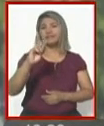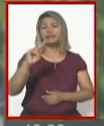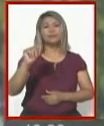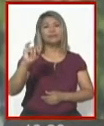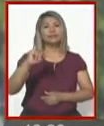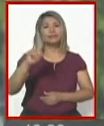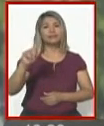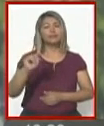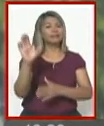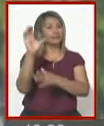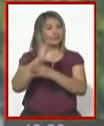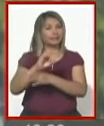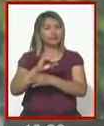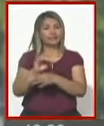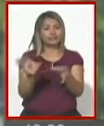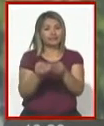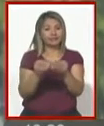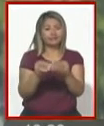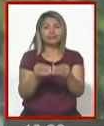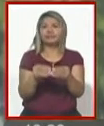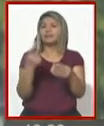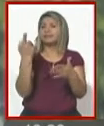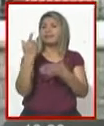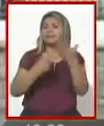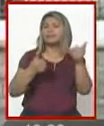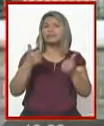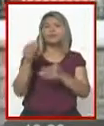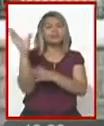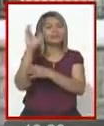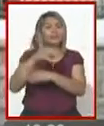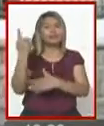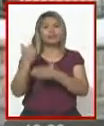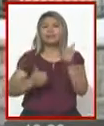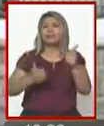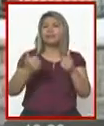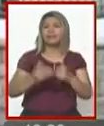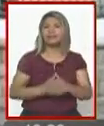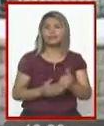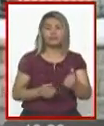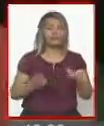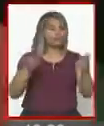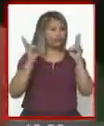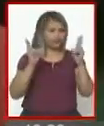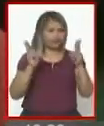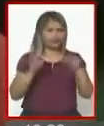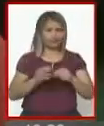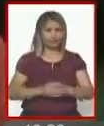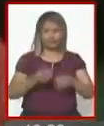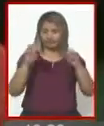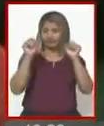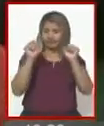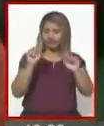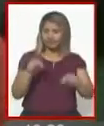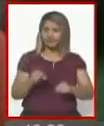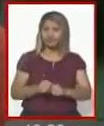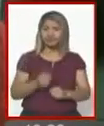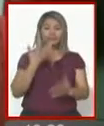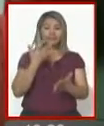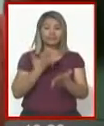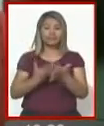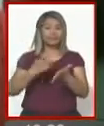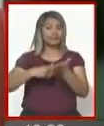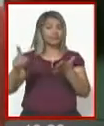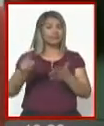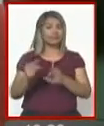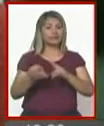presionando en sala plena claro cuál era la presión era el apuro para que puedan aprobar